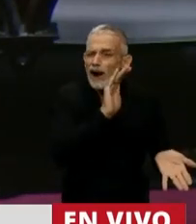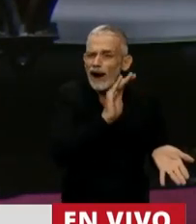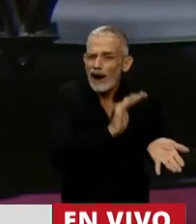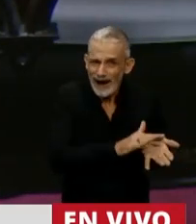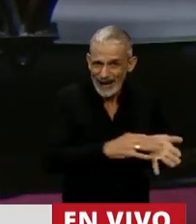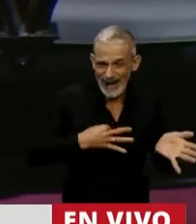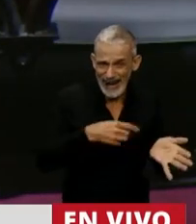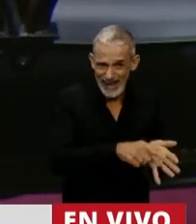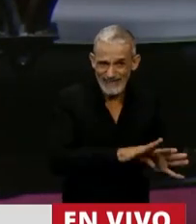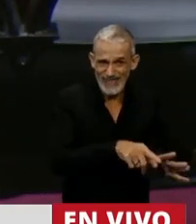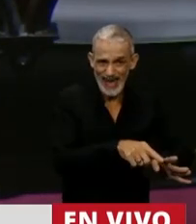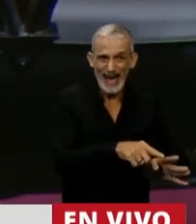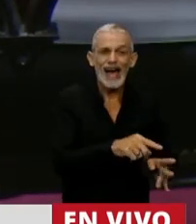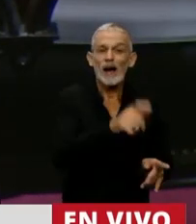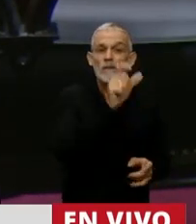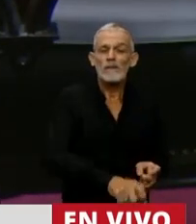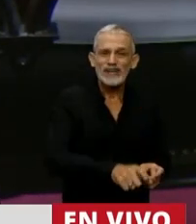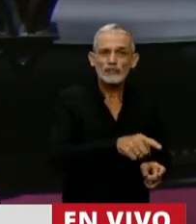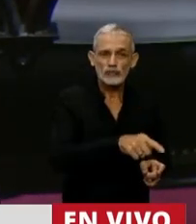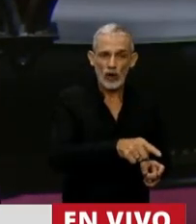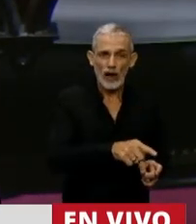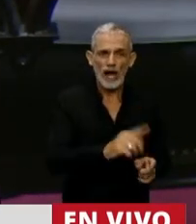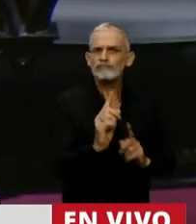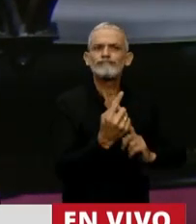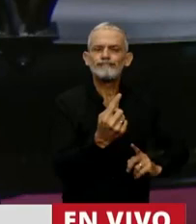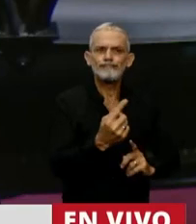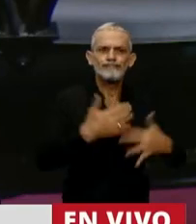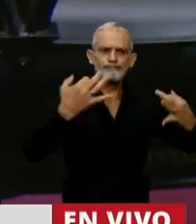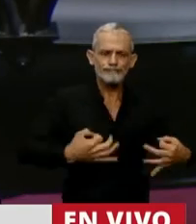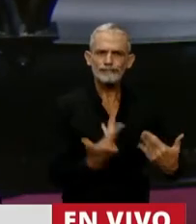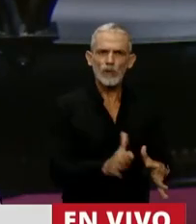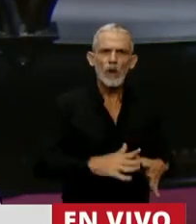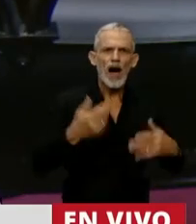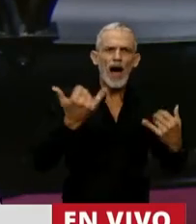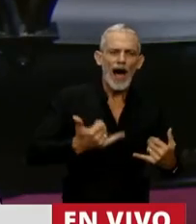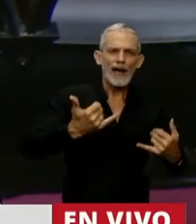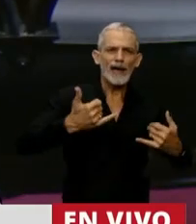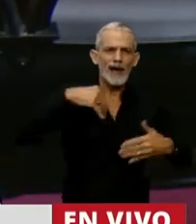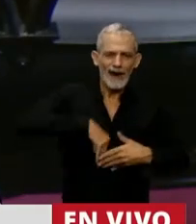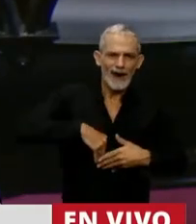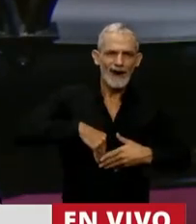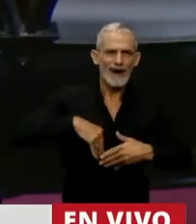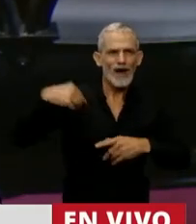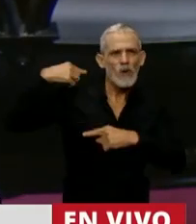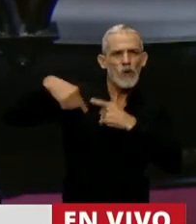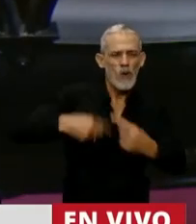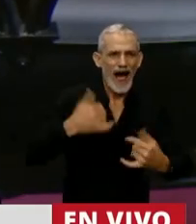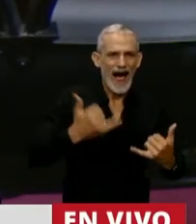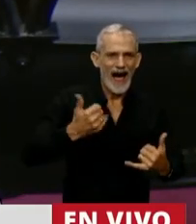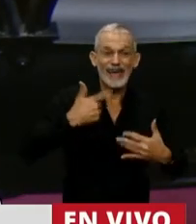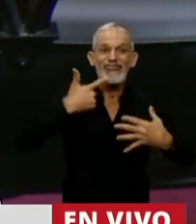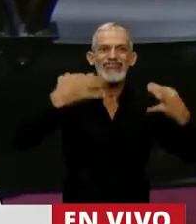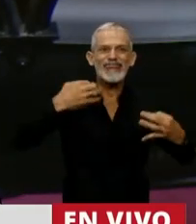tempranas de la vida, el ser humano es el individuo concreto, dotado de naturaleza ontológica y de una